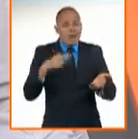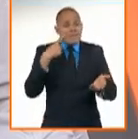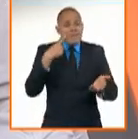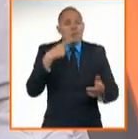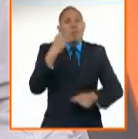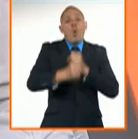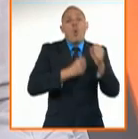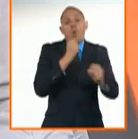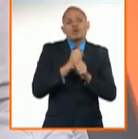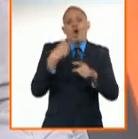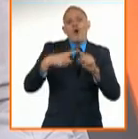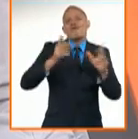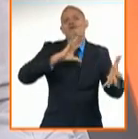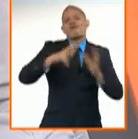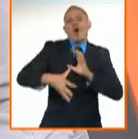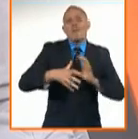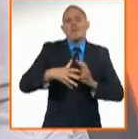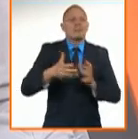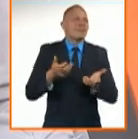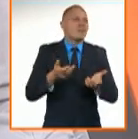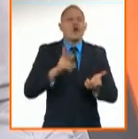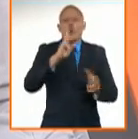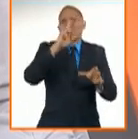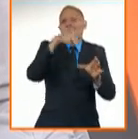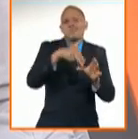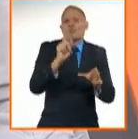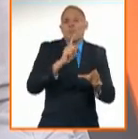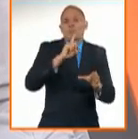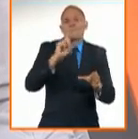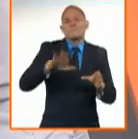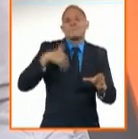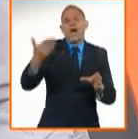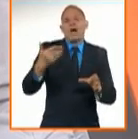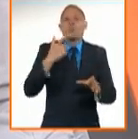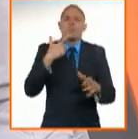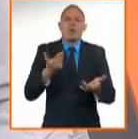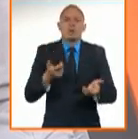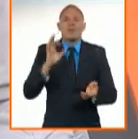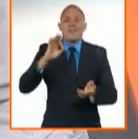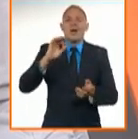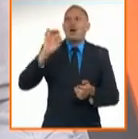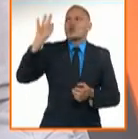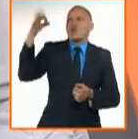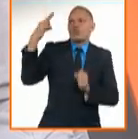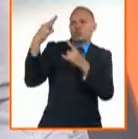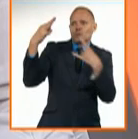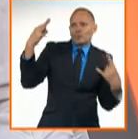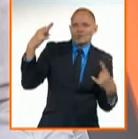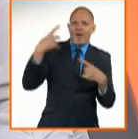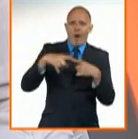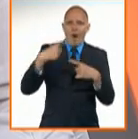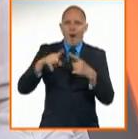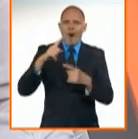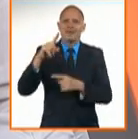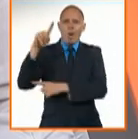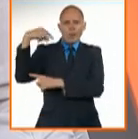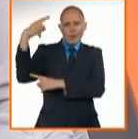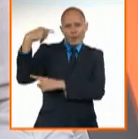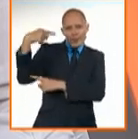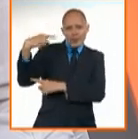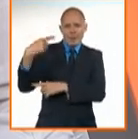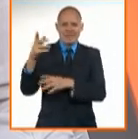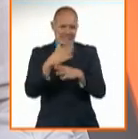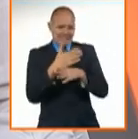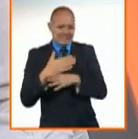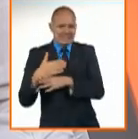predominan dentro del sistema energético nacional pero esto también llevará tiempo y también lleva recursos y será un programa que